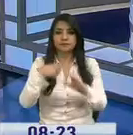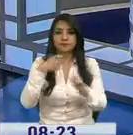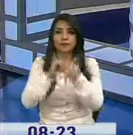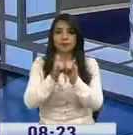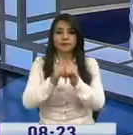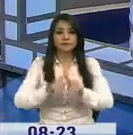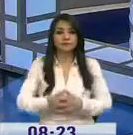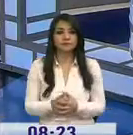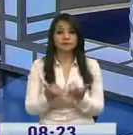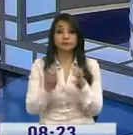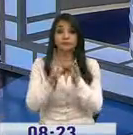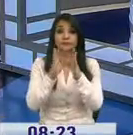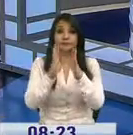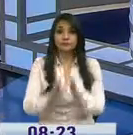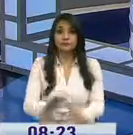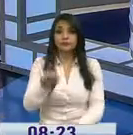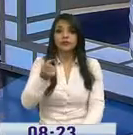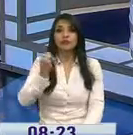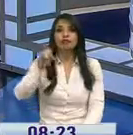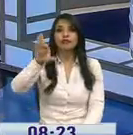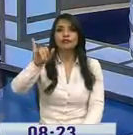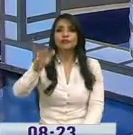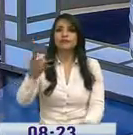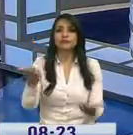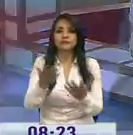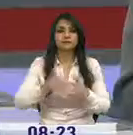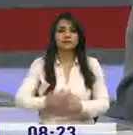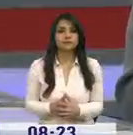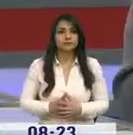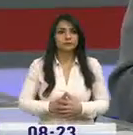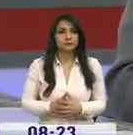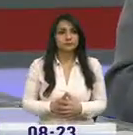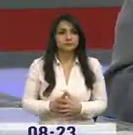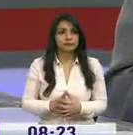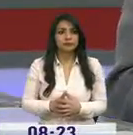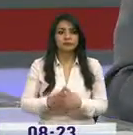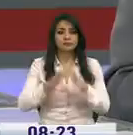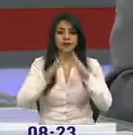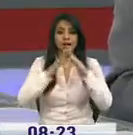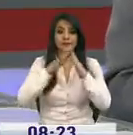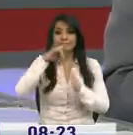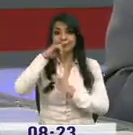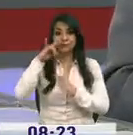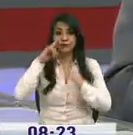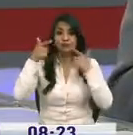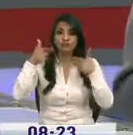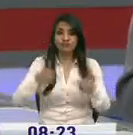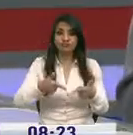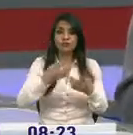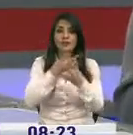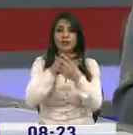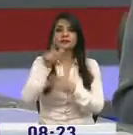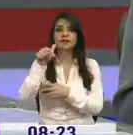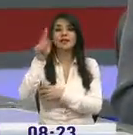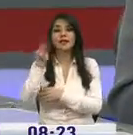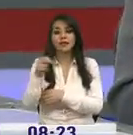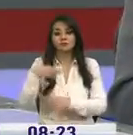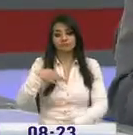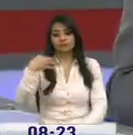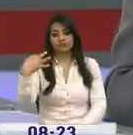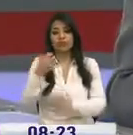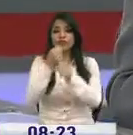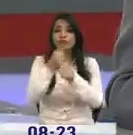Vamos ahora con Sofía Vintimilla. Está en el hogar para sus niños, ubicada en el sector de la terminal terrestre de Carcelén. Los voluntarios de la